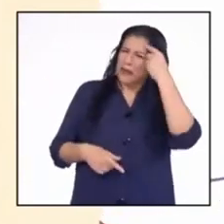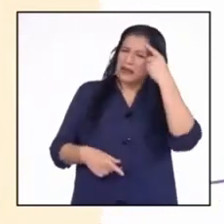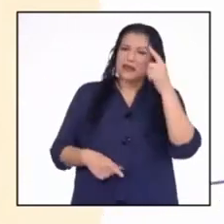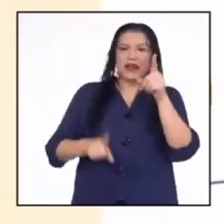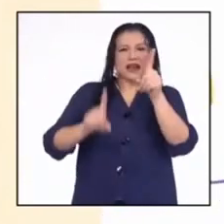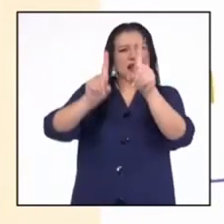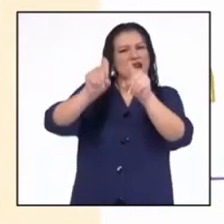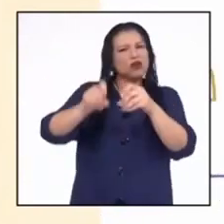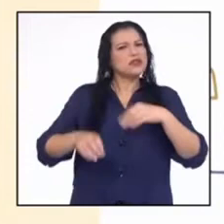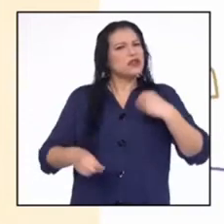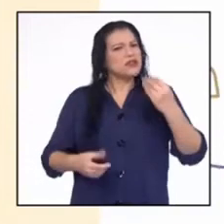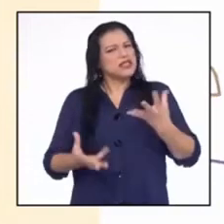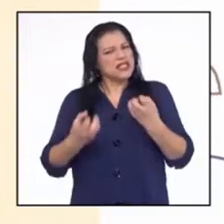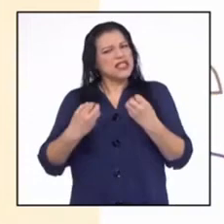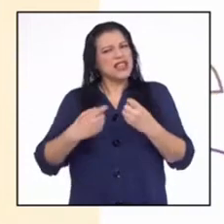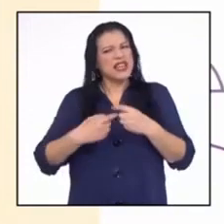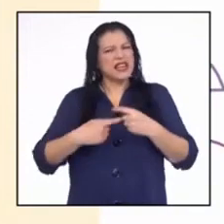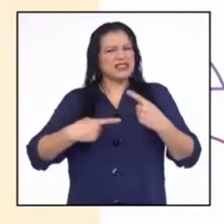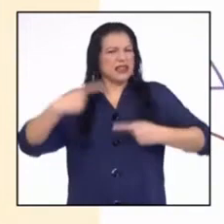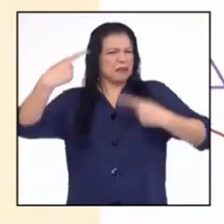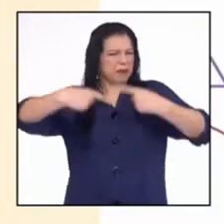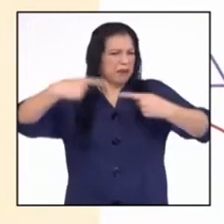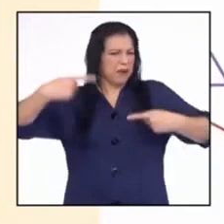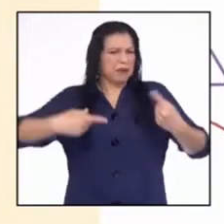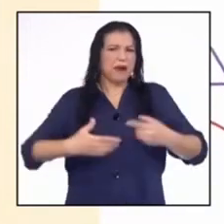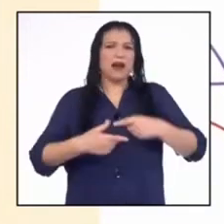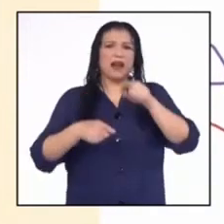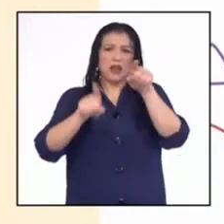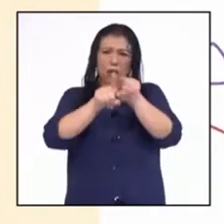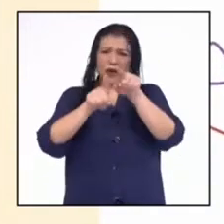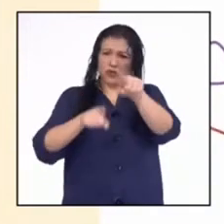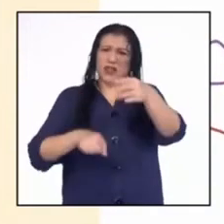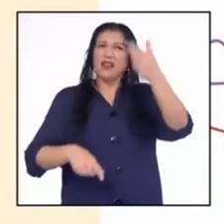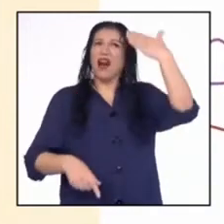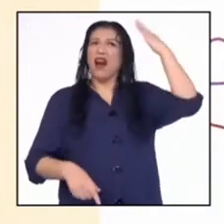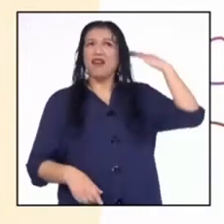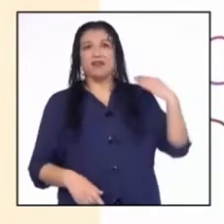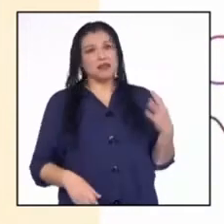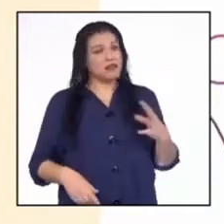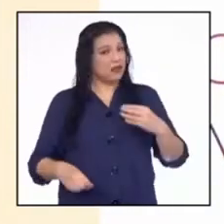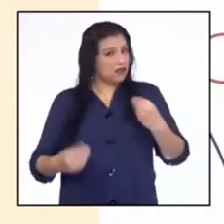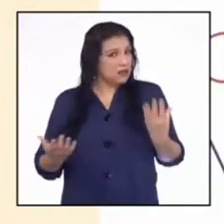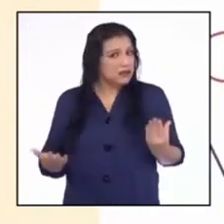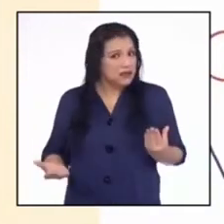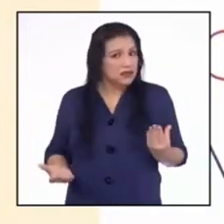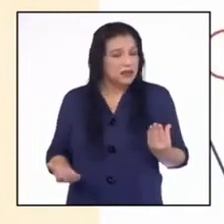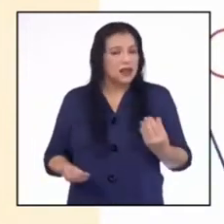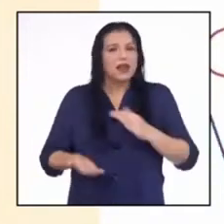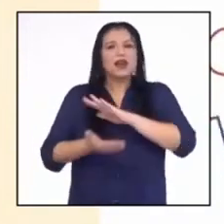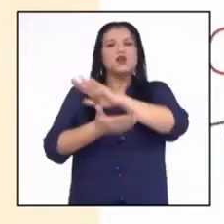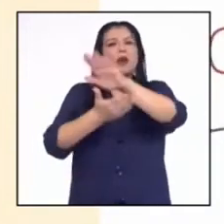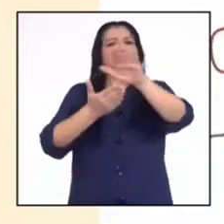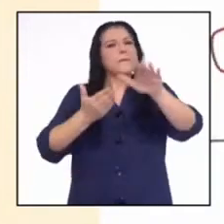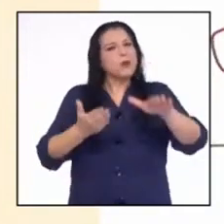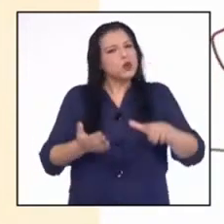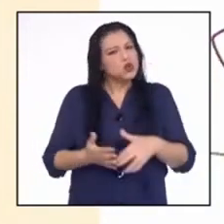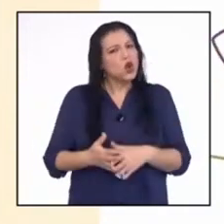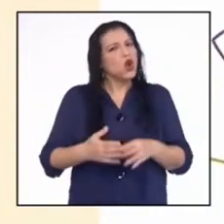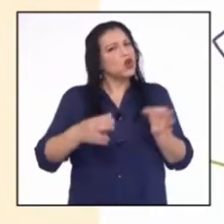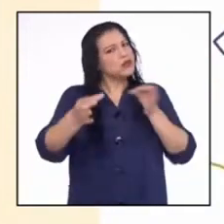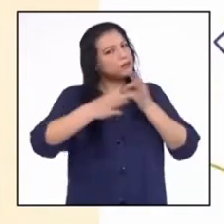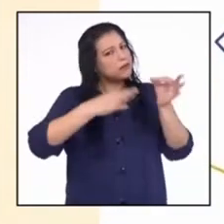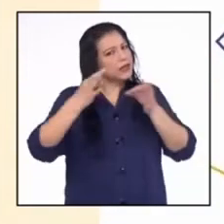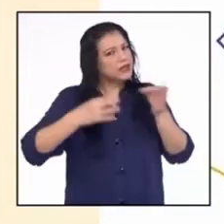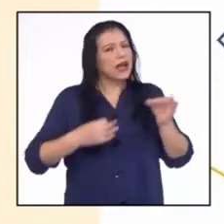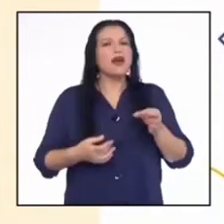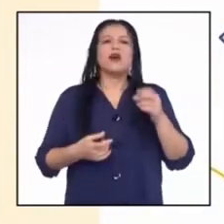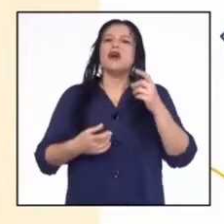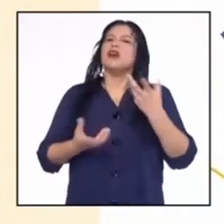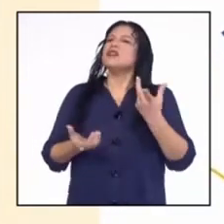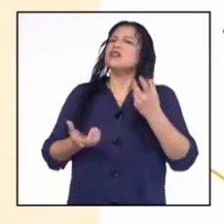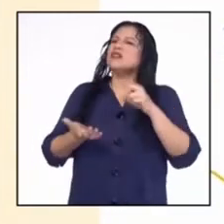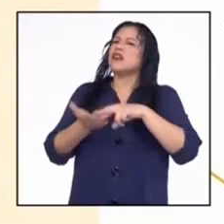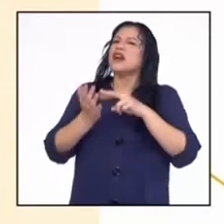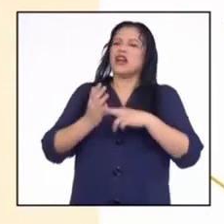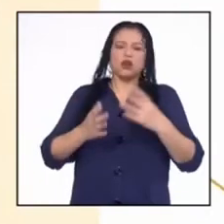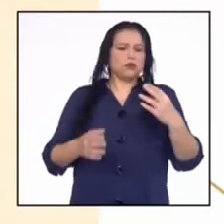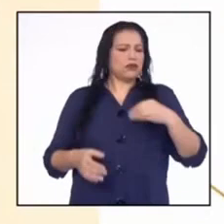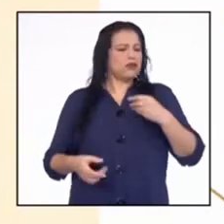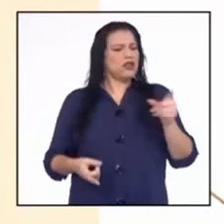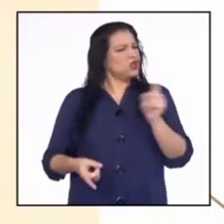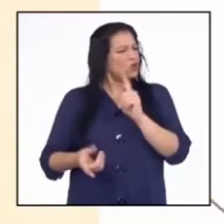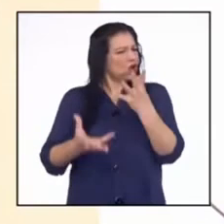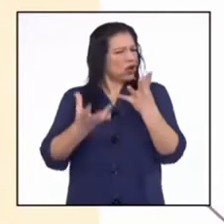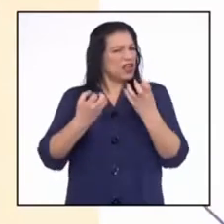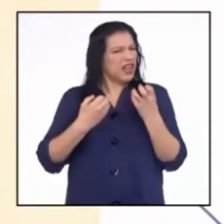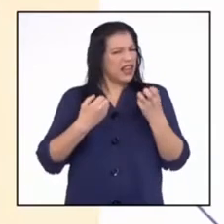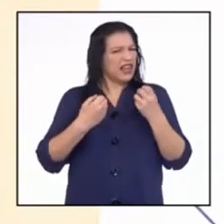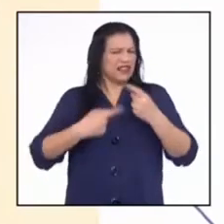estar en guerra con los suyos cuando fueron adolescentes? Por todo esto podemos decir que los adolescentes no quieren una guerra con sus